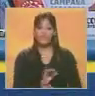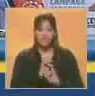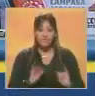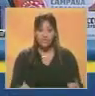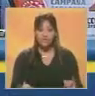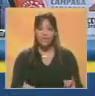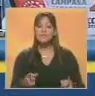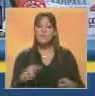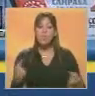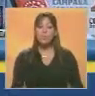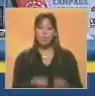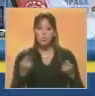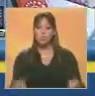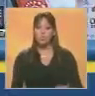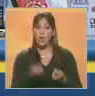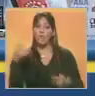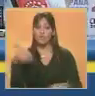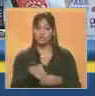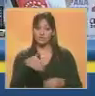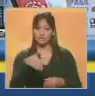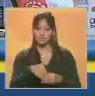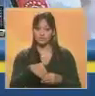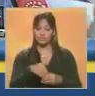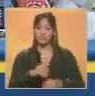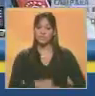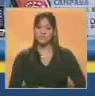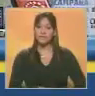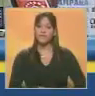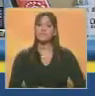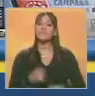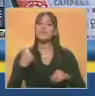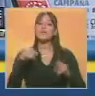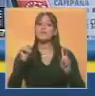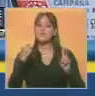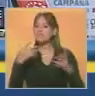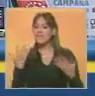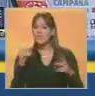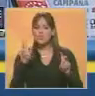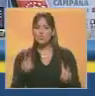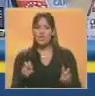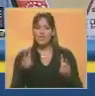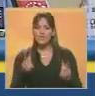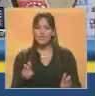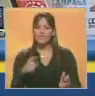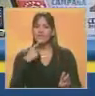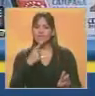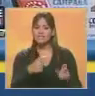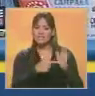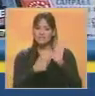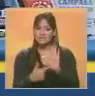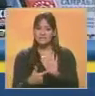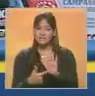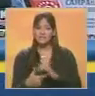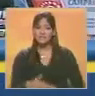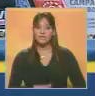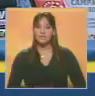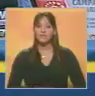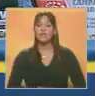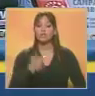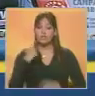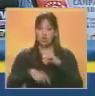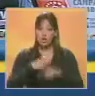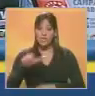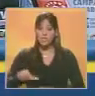esta campaña electoral. El nuevo Herald señala que cada día